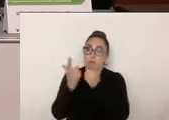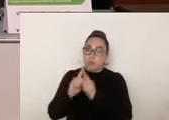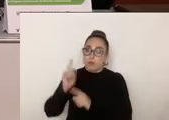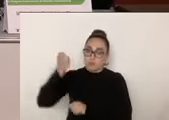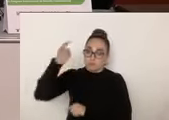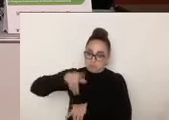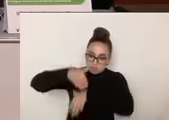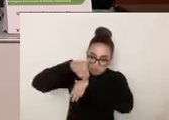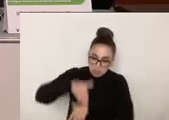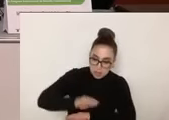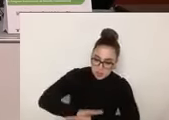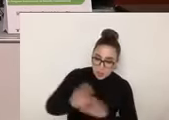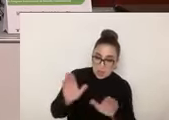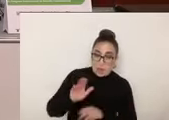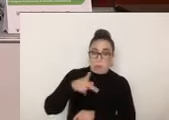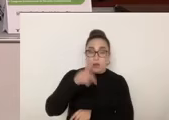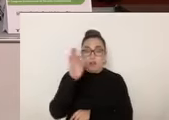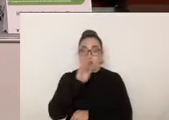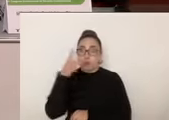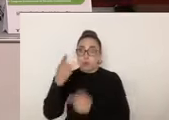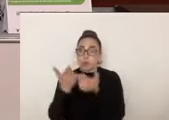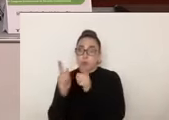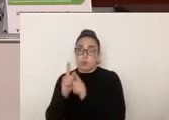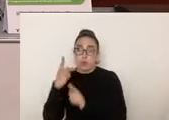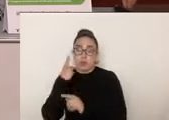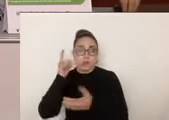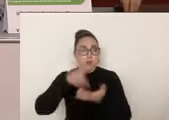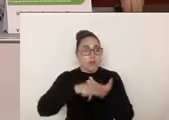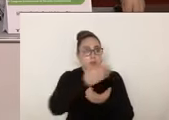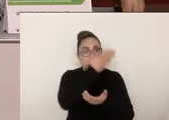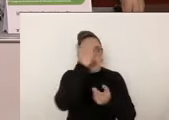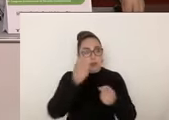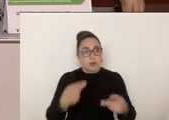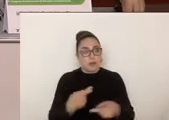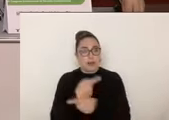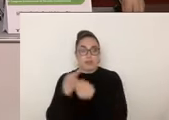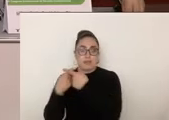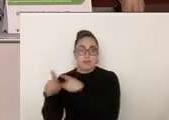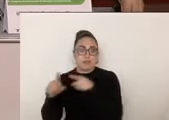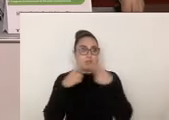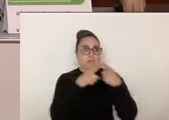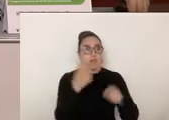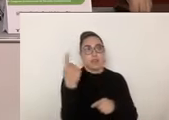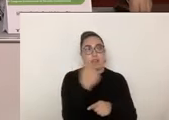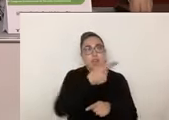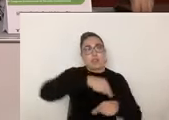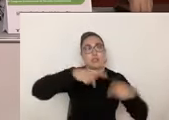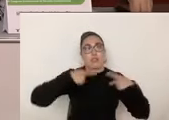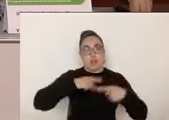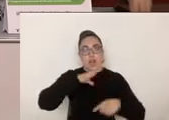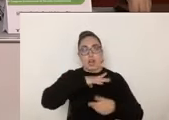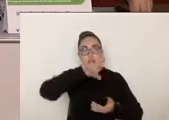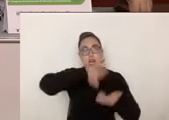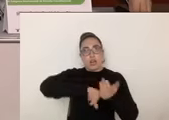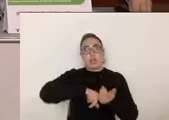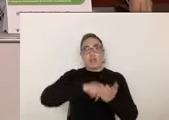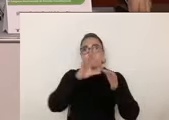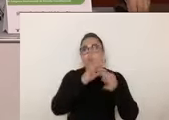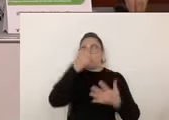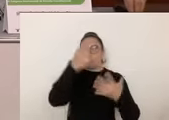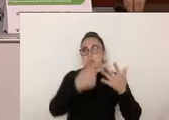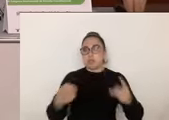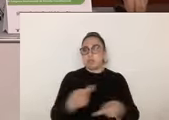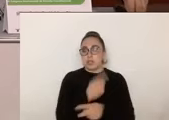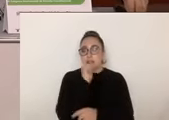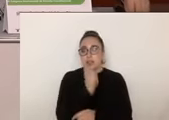no es lo mismo votar lo que te dice tu partido si nadie sabe nada de lo que hay que votándolo con informes que te dicen lo que hay delante de ti. Y